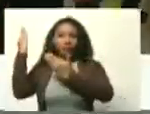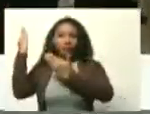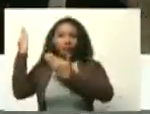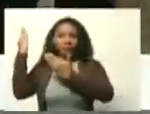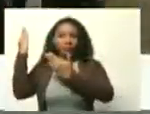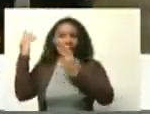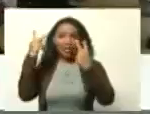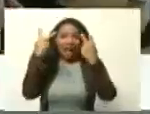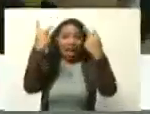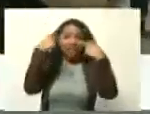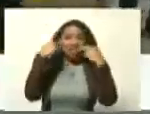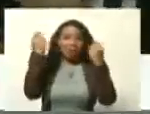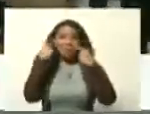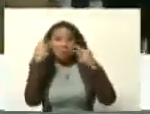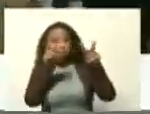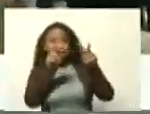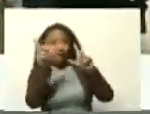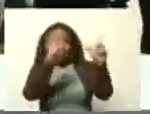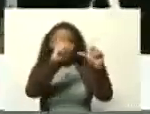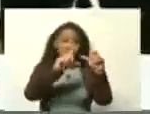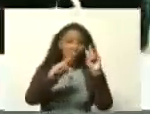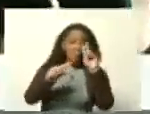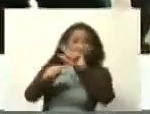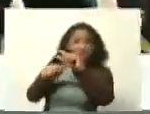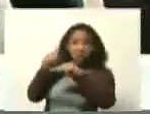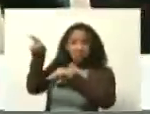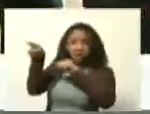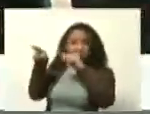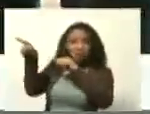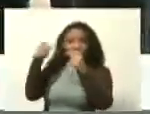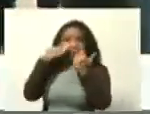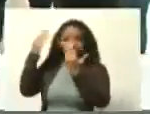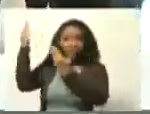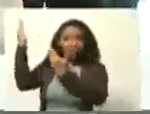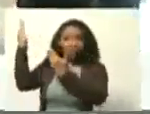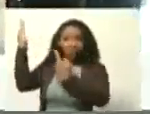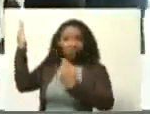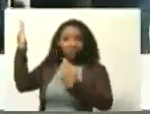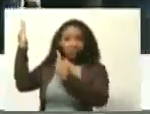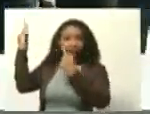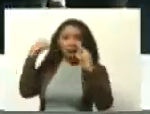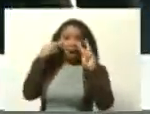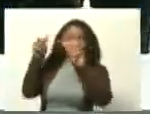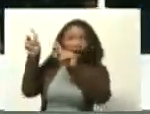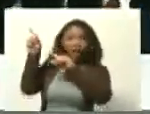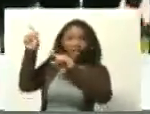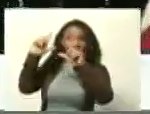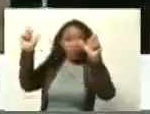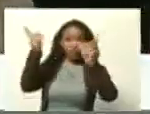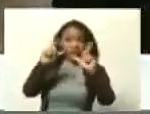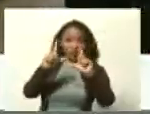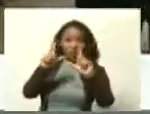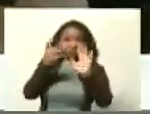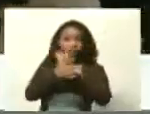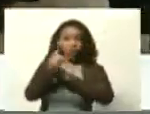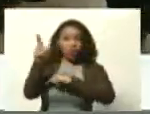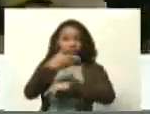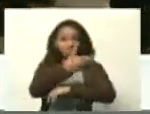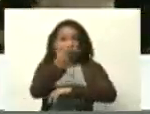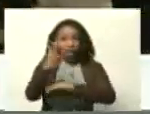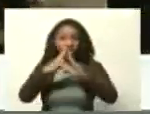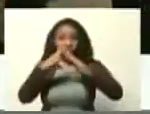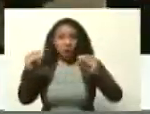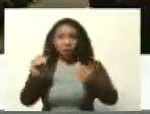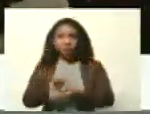Se están viendo en pantalla, miren, miren, allá están. Miren, vean en la pantalla, están saliendo